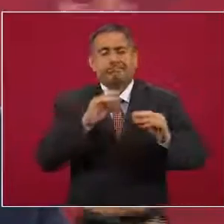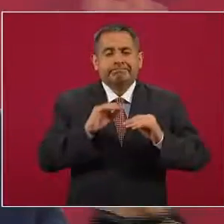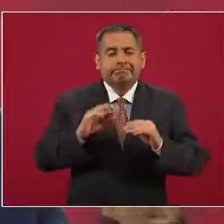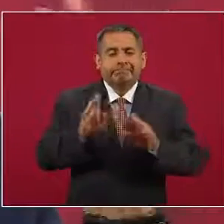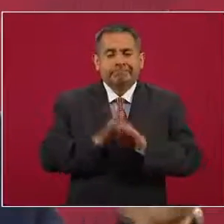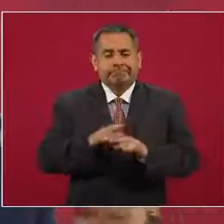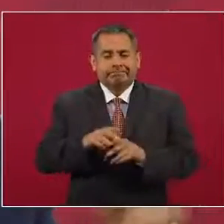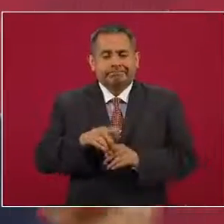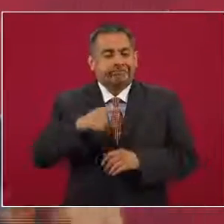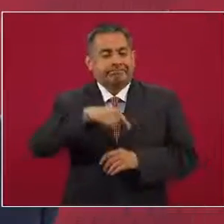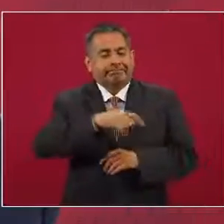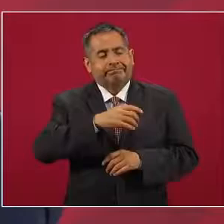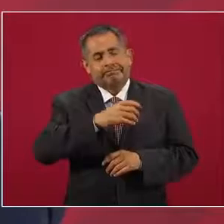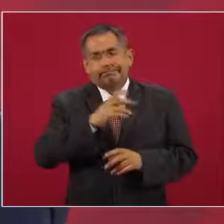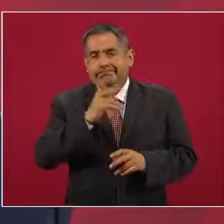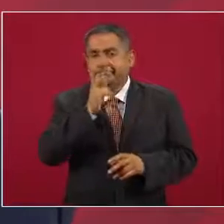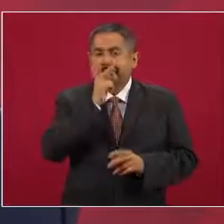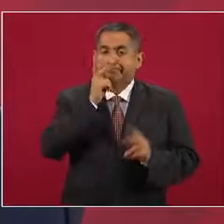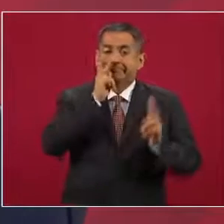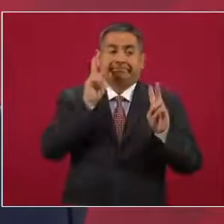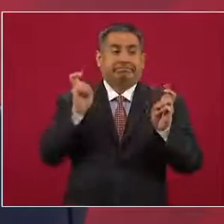tenían un lenguaje, ¿no?,